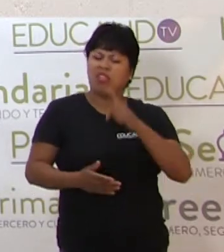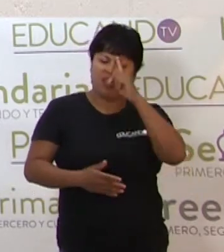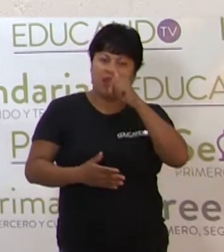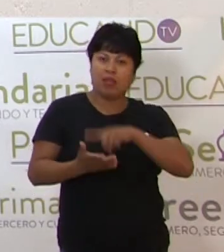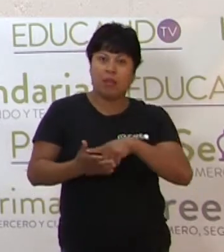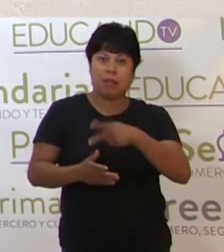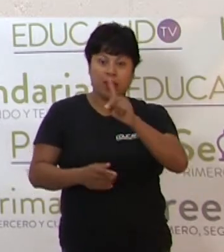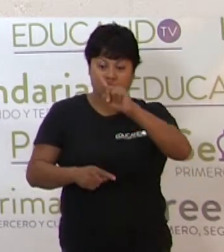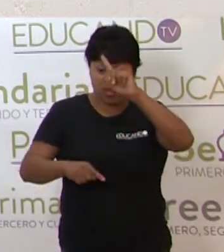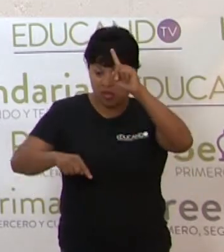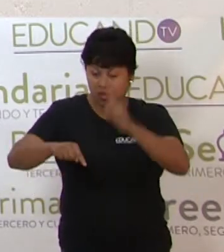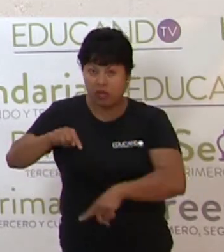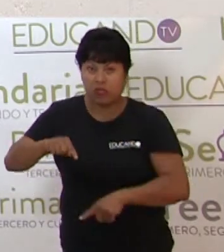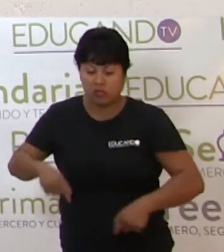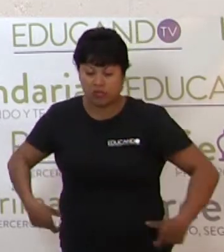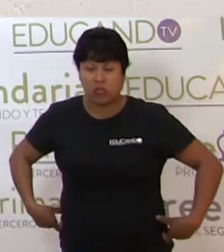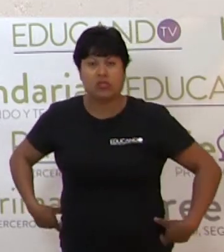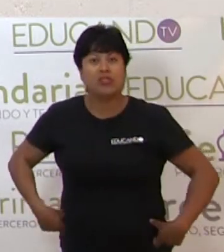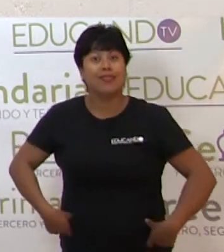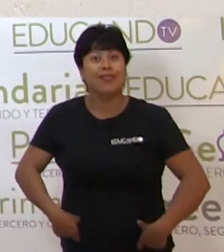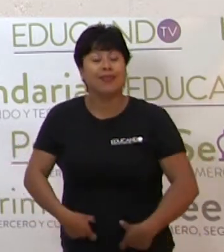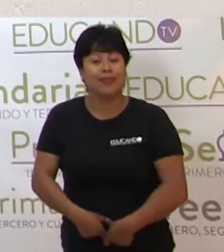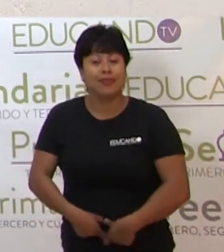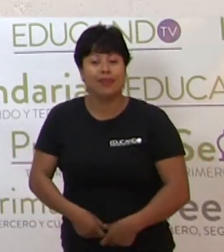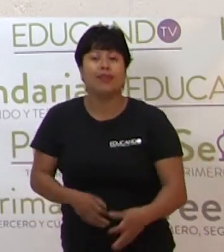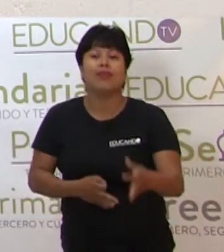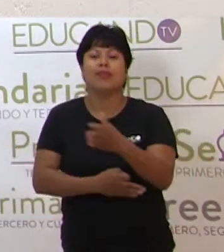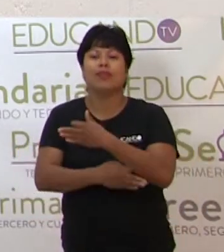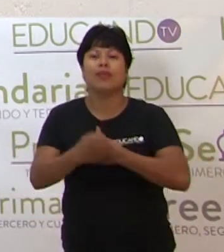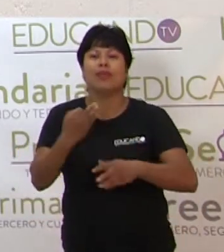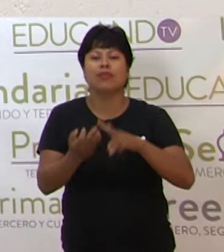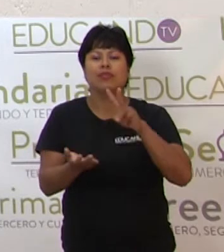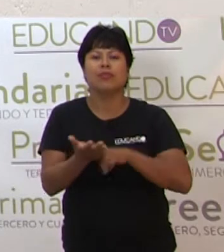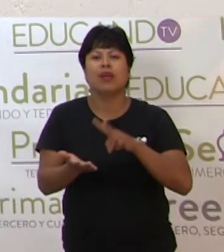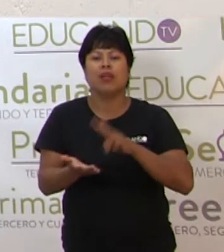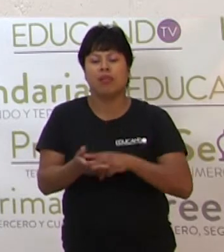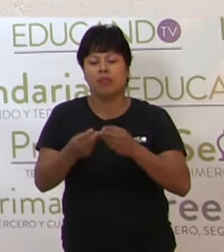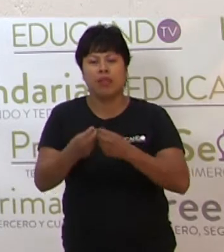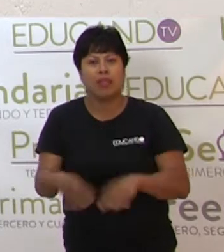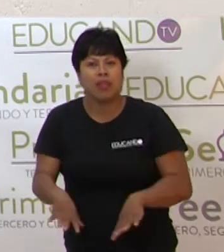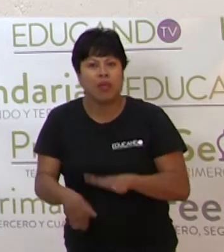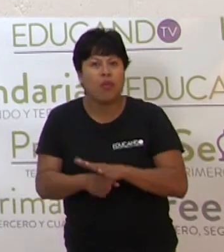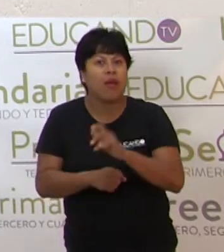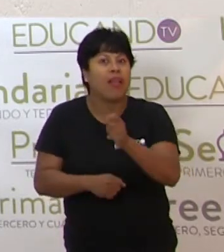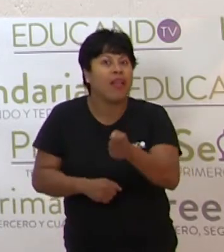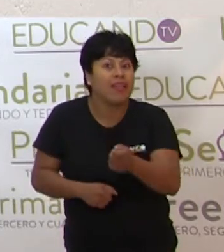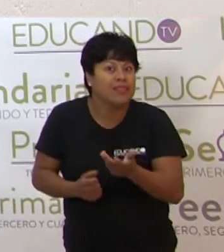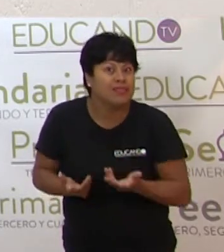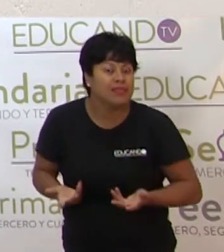al quitarle su cinturón, todo su valor perdía. ¿Cuál era?